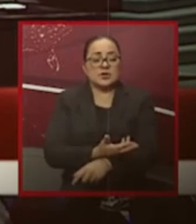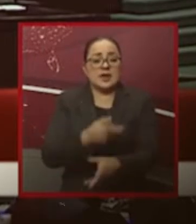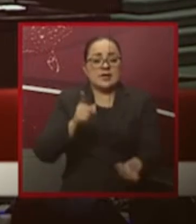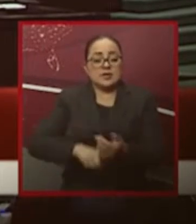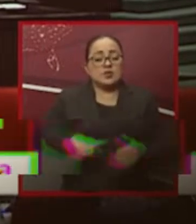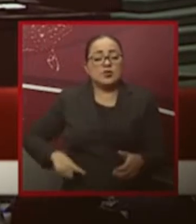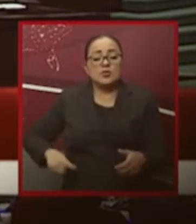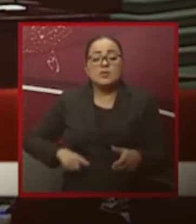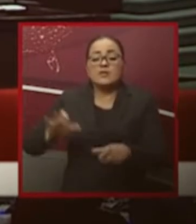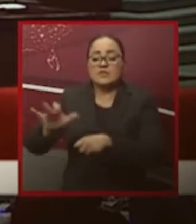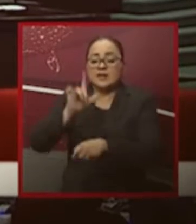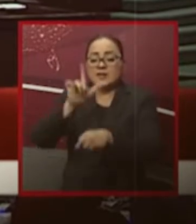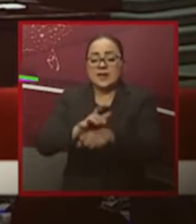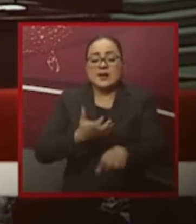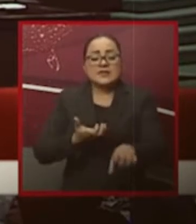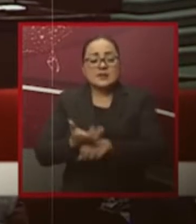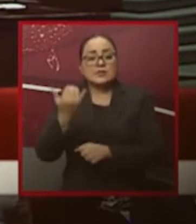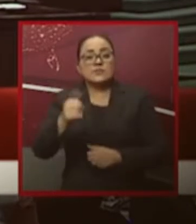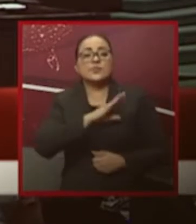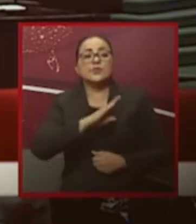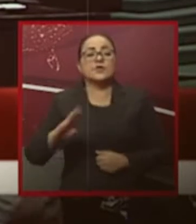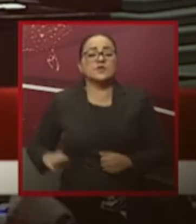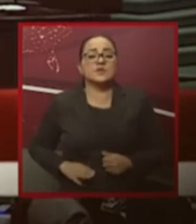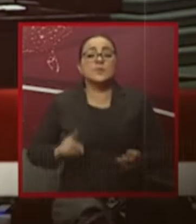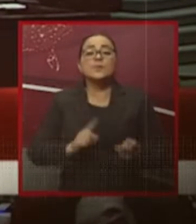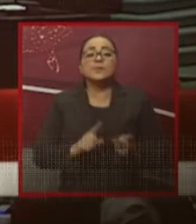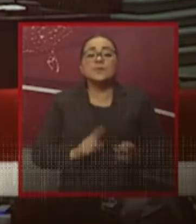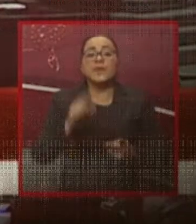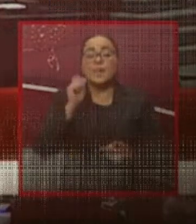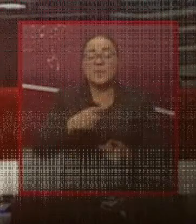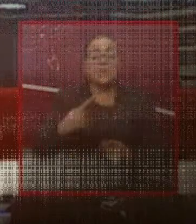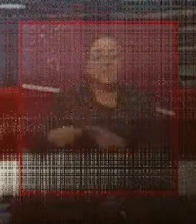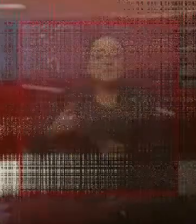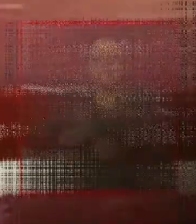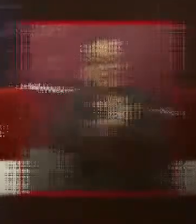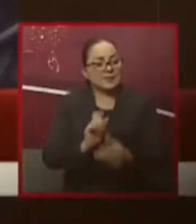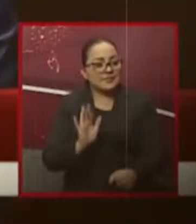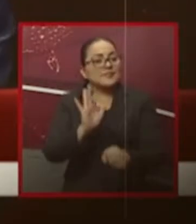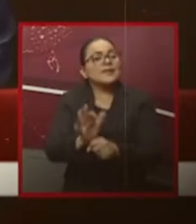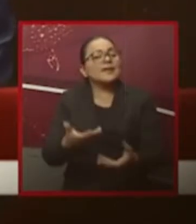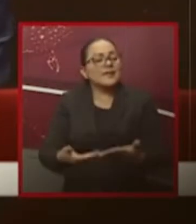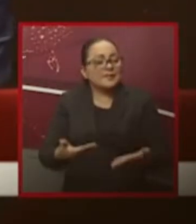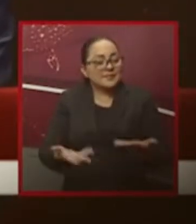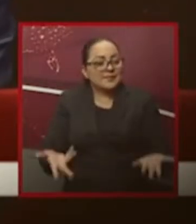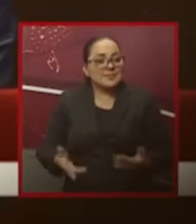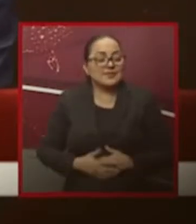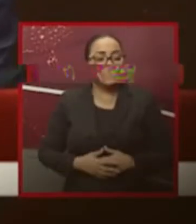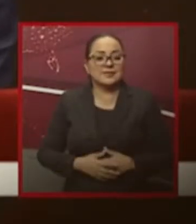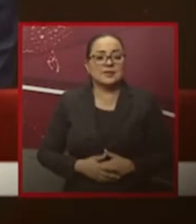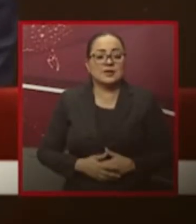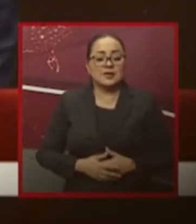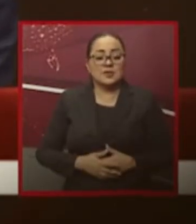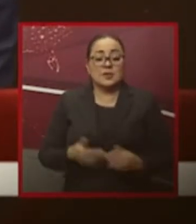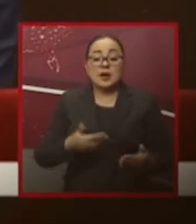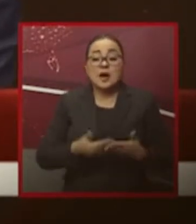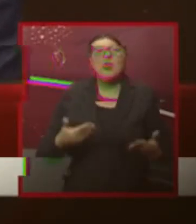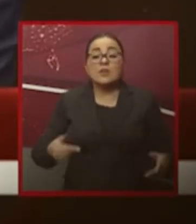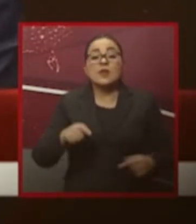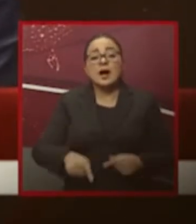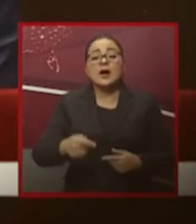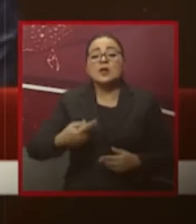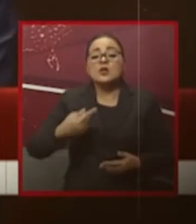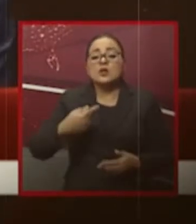artículos de la constitución mexicana para crear la guardia nacional que hoy estamos aprobando lo que es la última